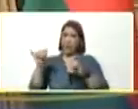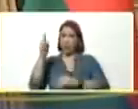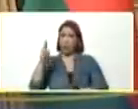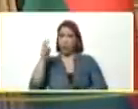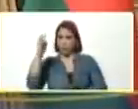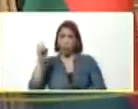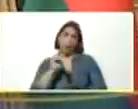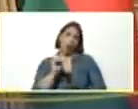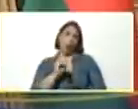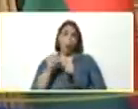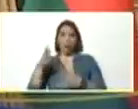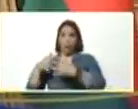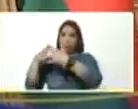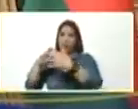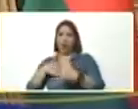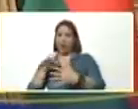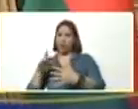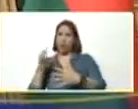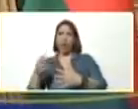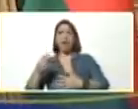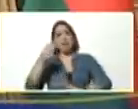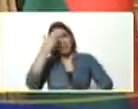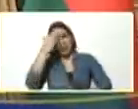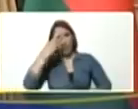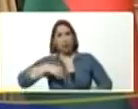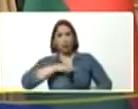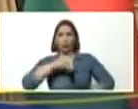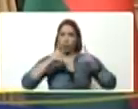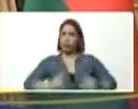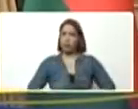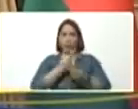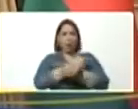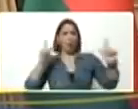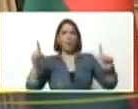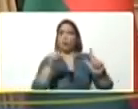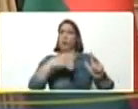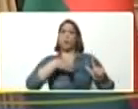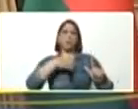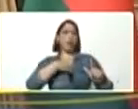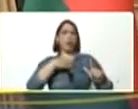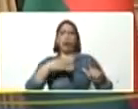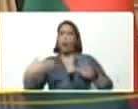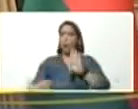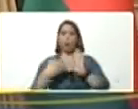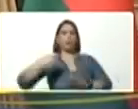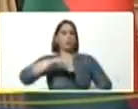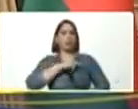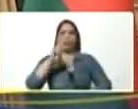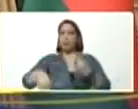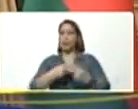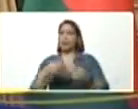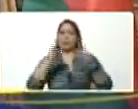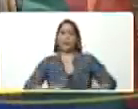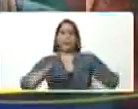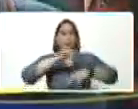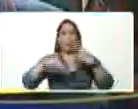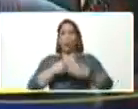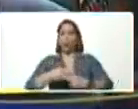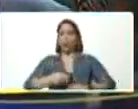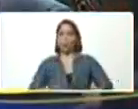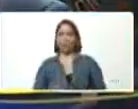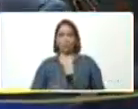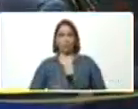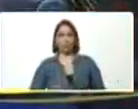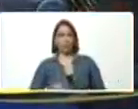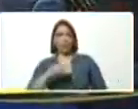saben que estamos decididos a ser libres y no van a poder con nosotros por ninguna vía, jamás. Ni ahora ni nunca van a